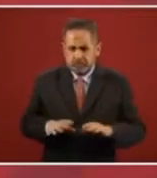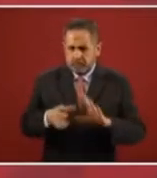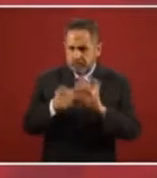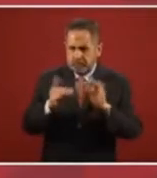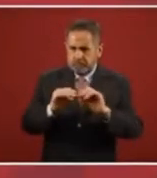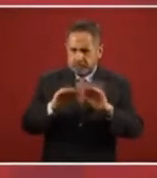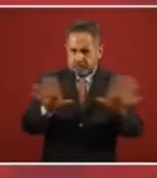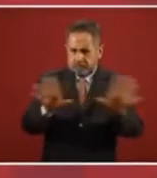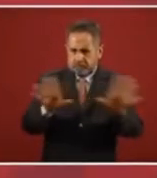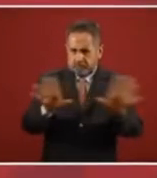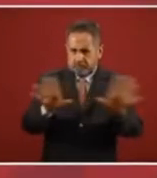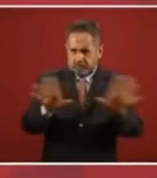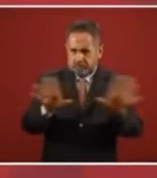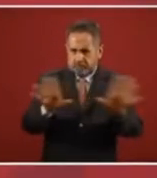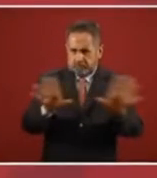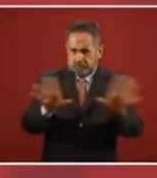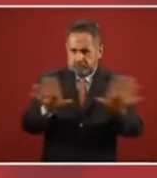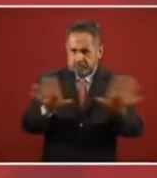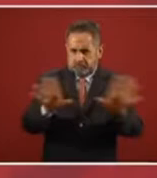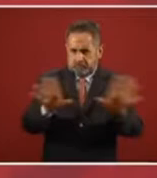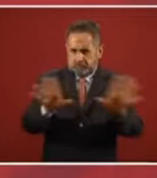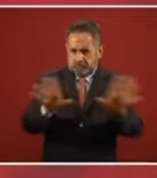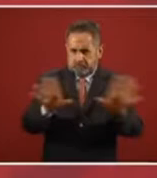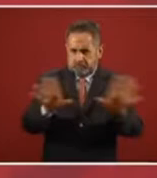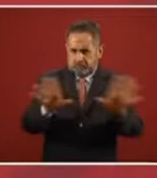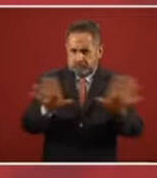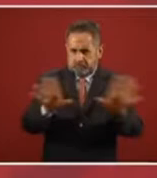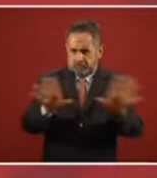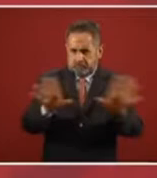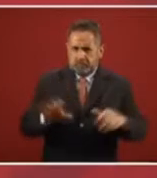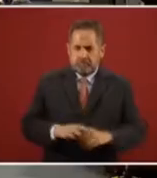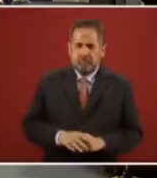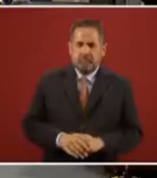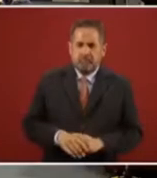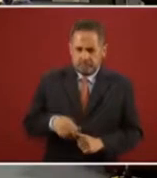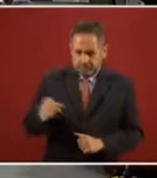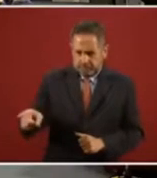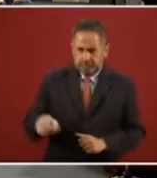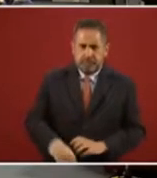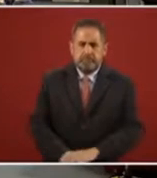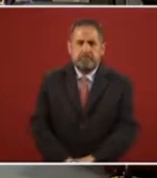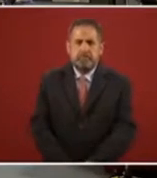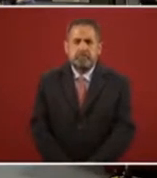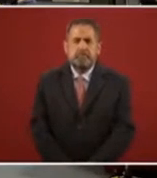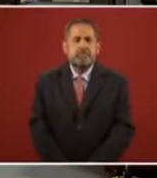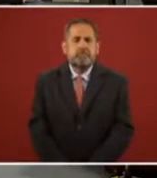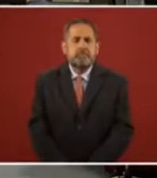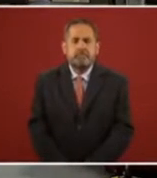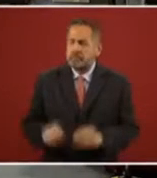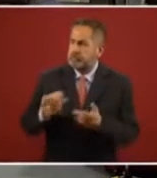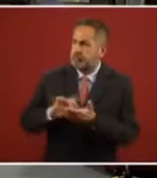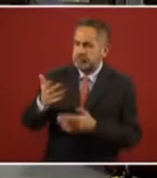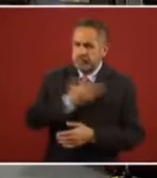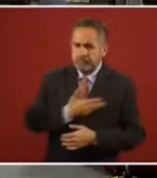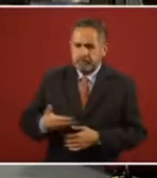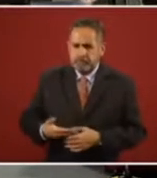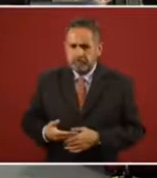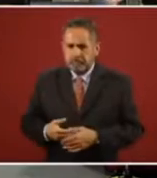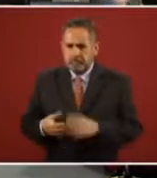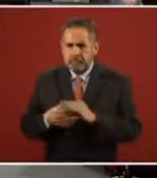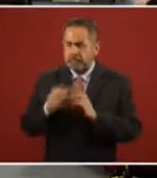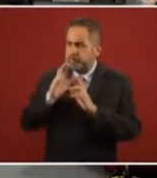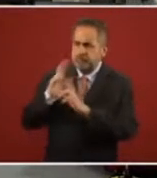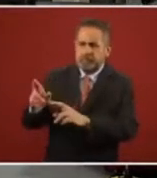la claras son atletas victoria buenos días sólo para contestarle al